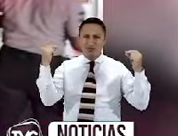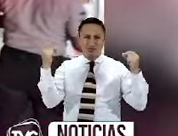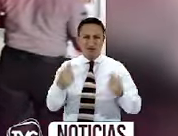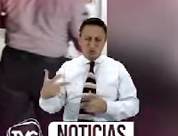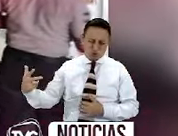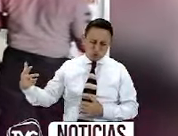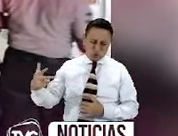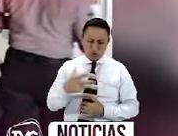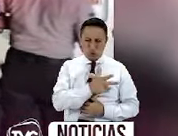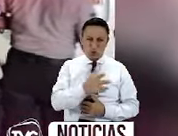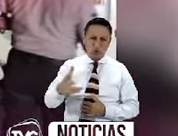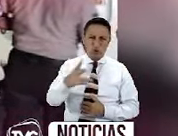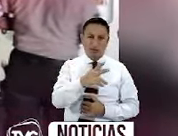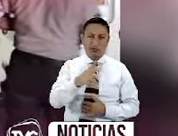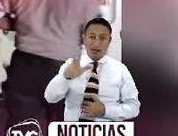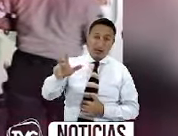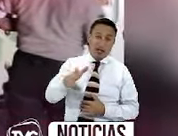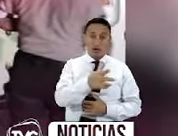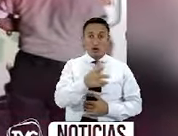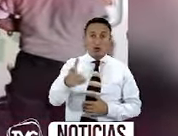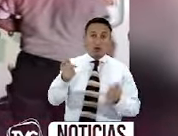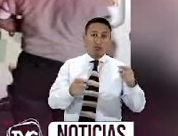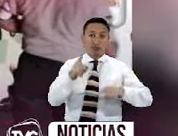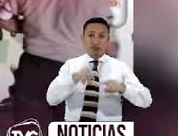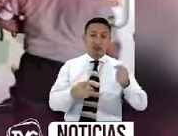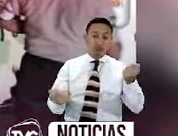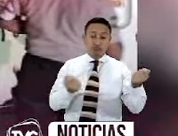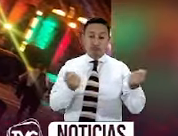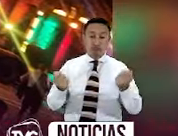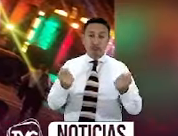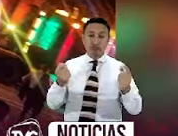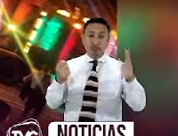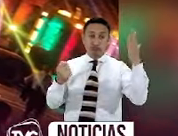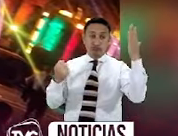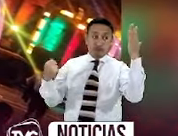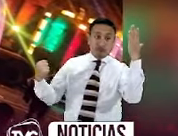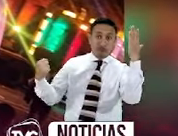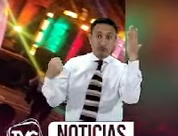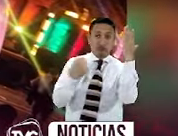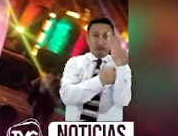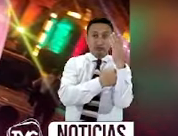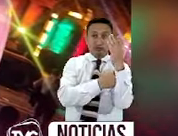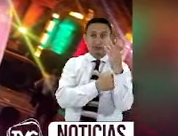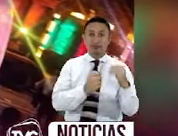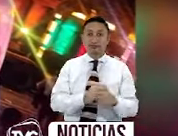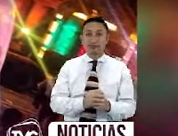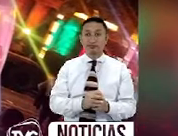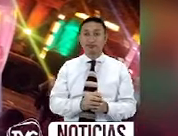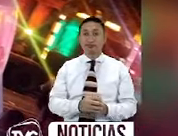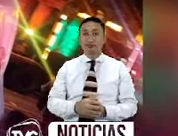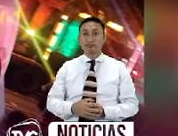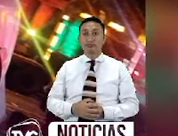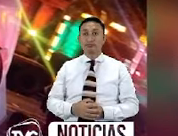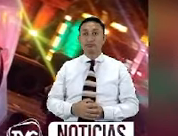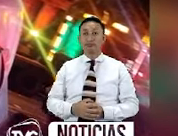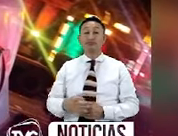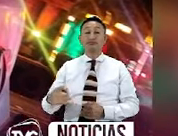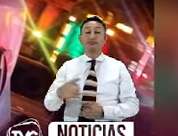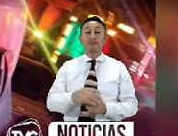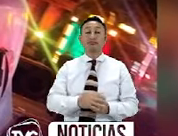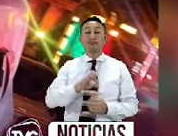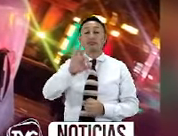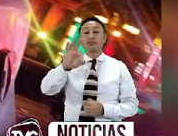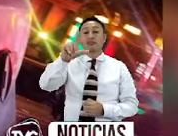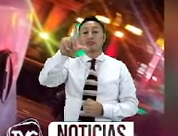provocó su pérdida de pista y que impactara contra un árbol. El accidente sucedió en el paso lateral que une las ciudades de Flavio Alfaro con